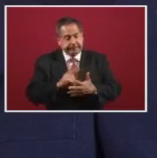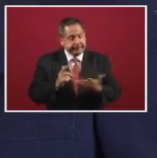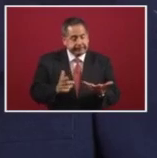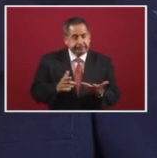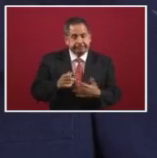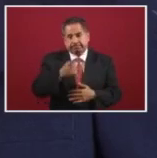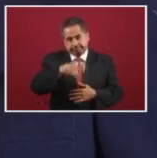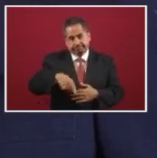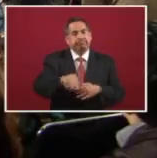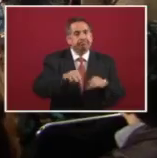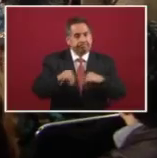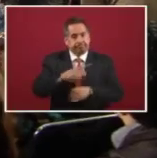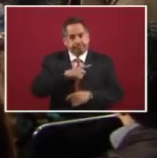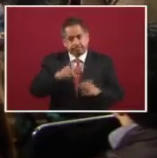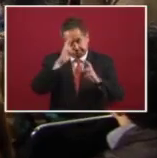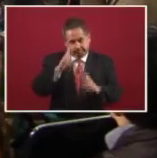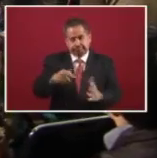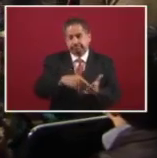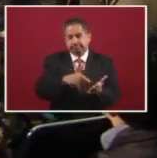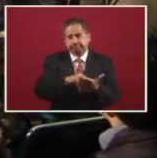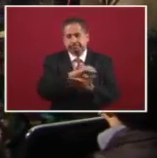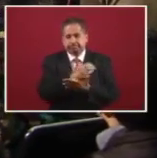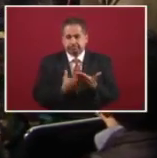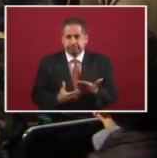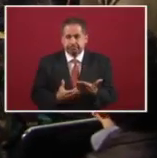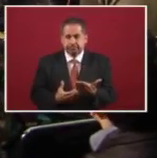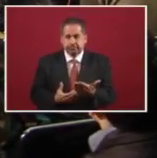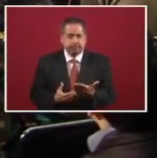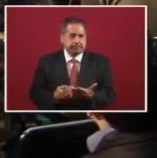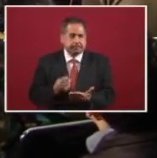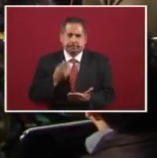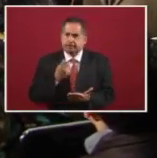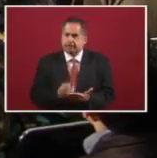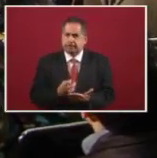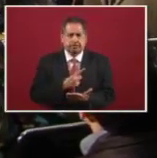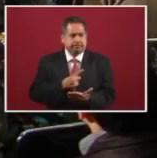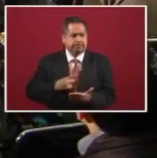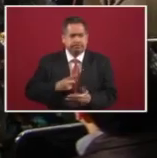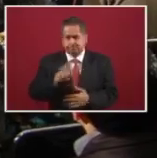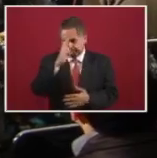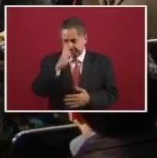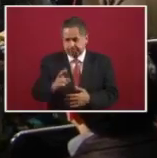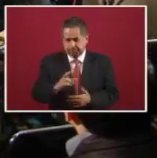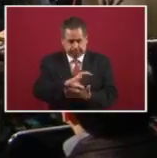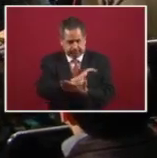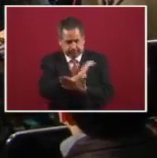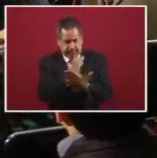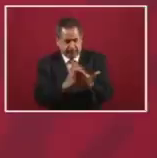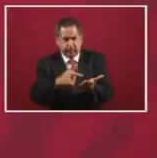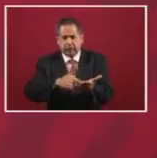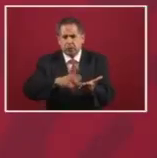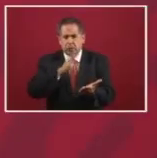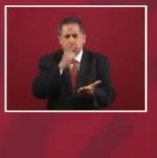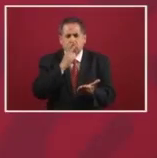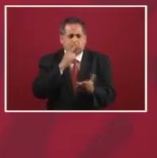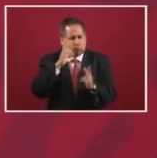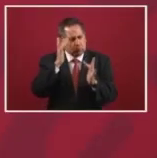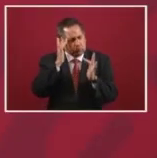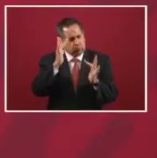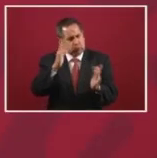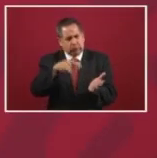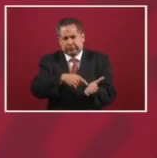los trabajadores, eso se tiene que respetar. Los contratos son sagrados, más cuando se